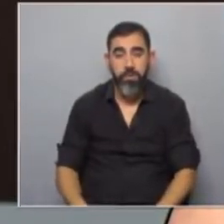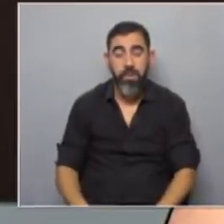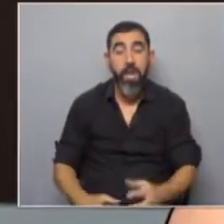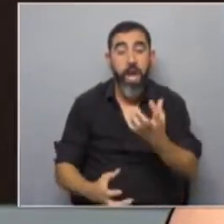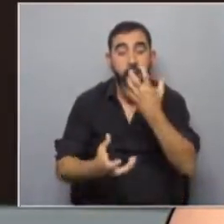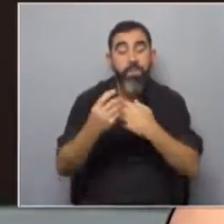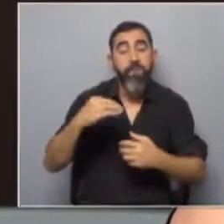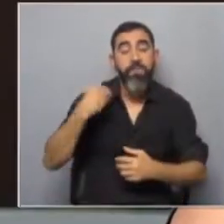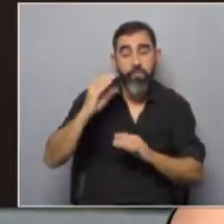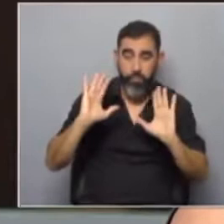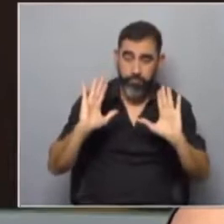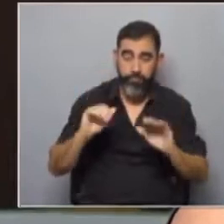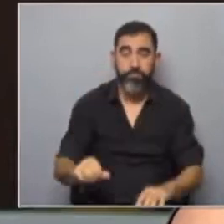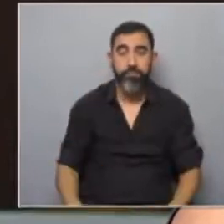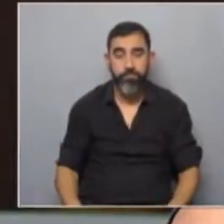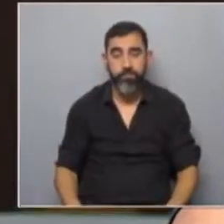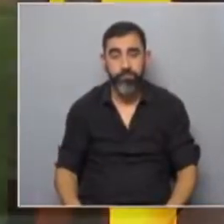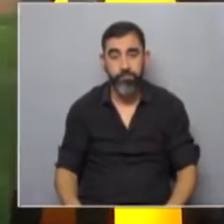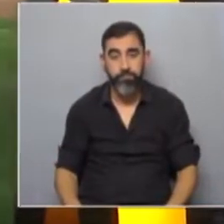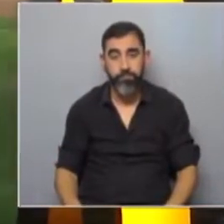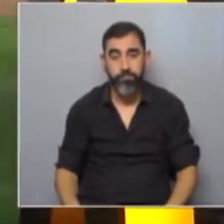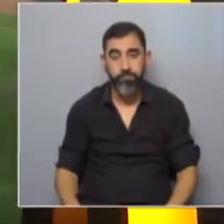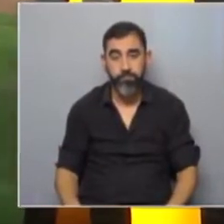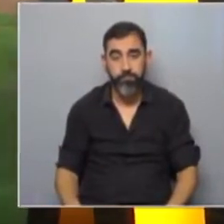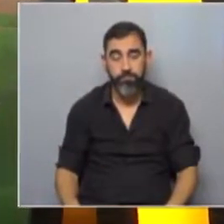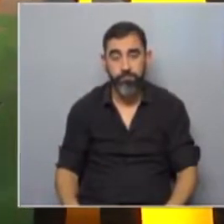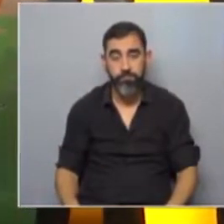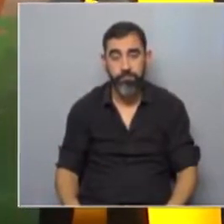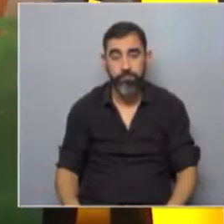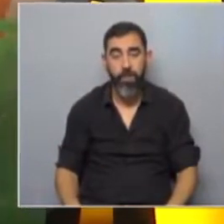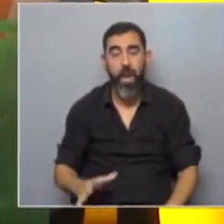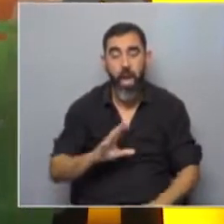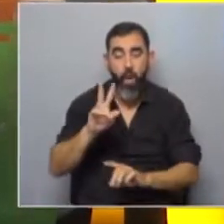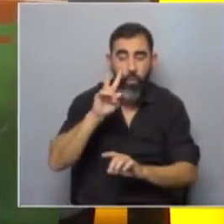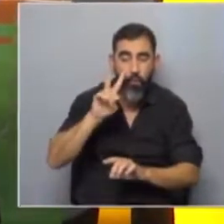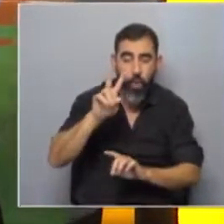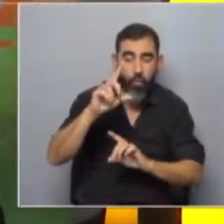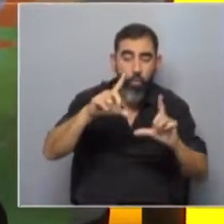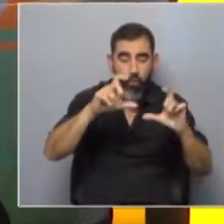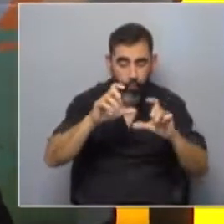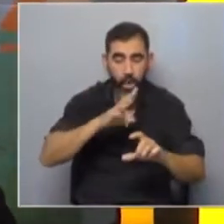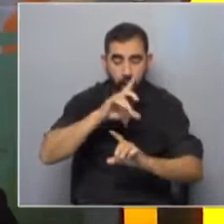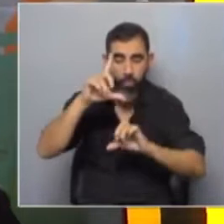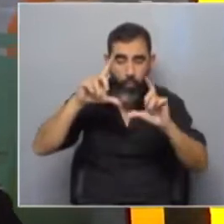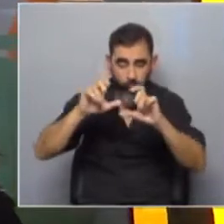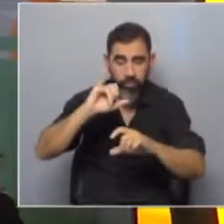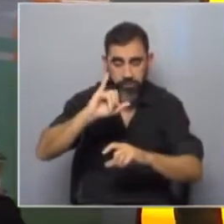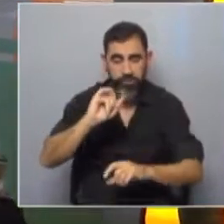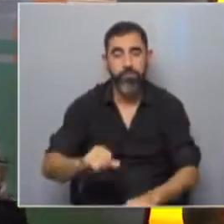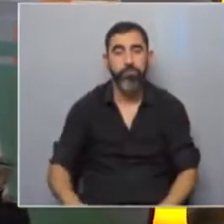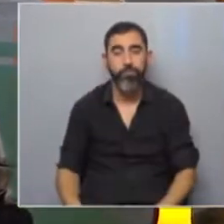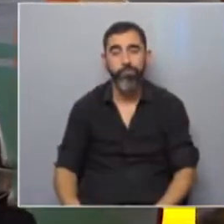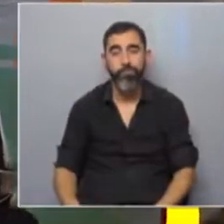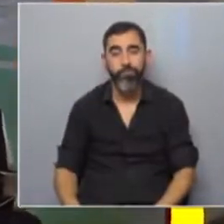tipo de animales que son muy esquivos y son muy raros de encontrar, los que lo encuentran son la gente que anda en el campo y muchas veces o son cazadores o hay gente que se asusta y los mata